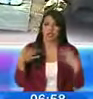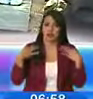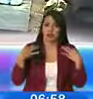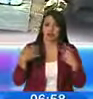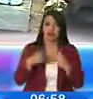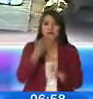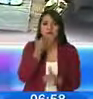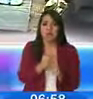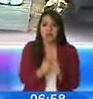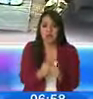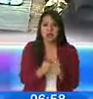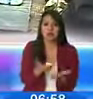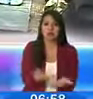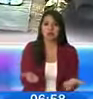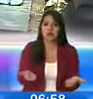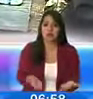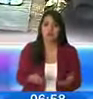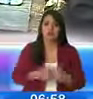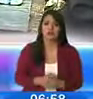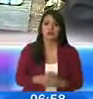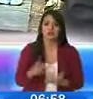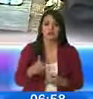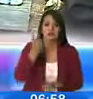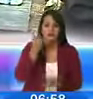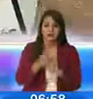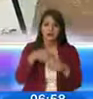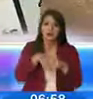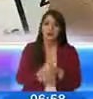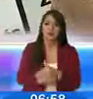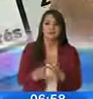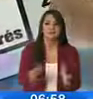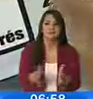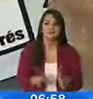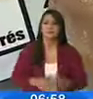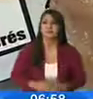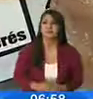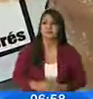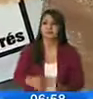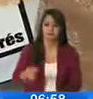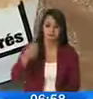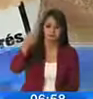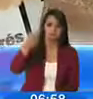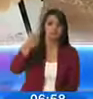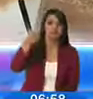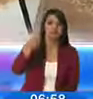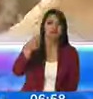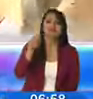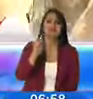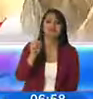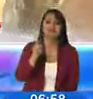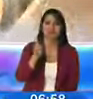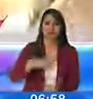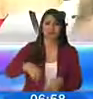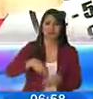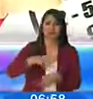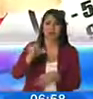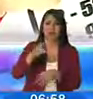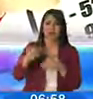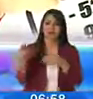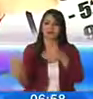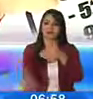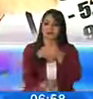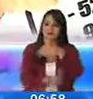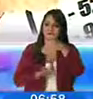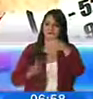los celulares, de un equipo Motorola que había en el interior del vehículo. Pero no eran fundas o bolsos comunes, estaban forradas con papel